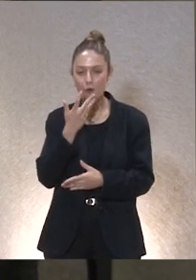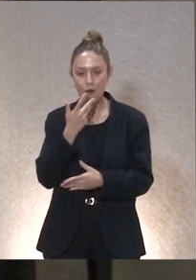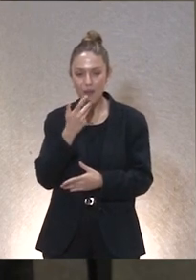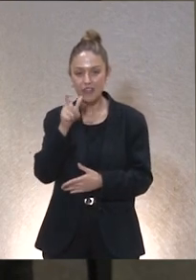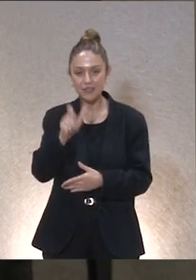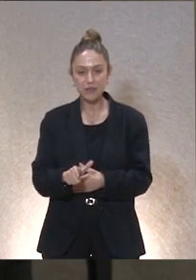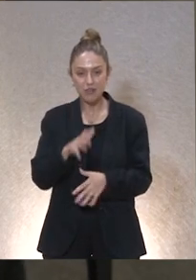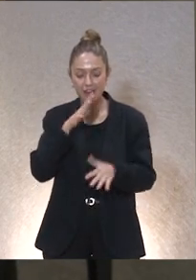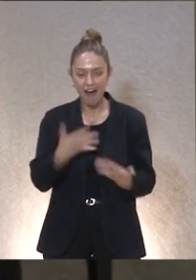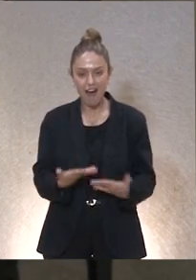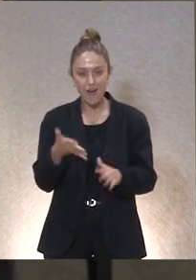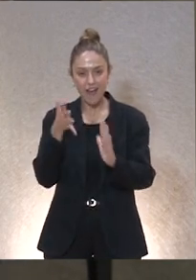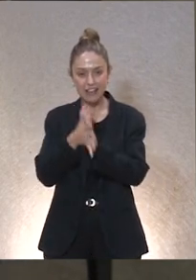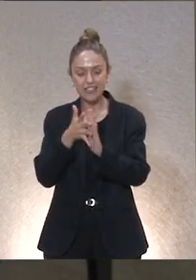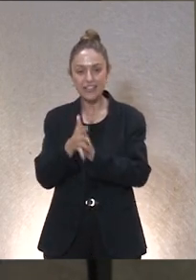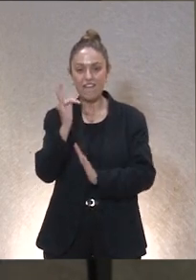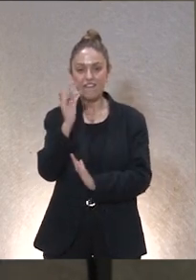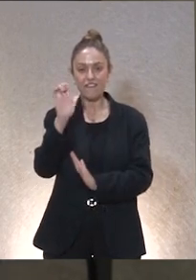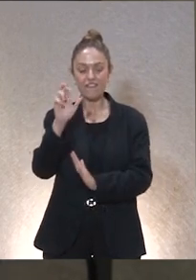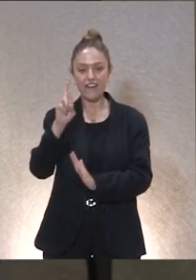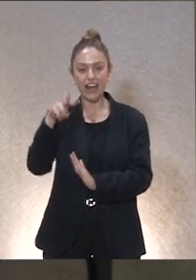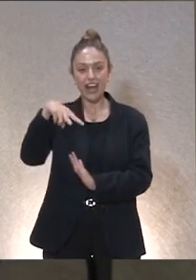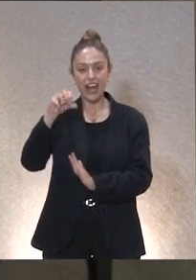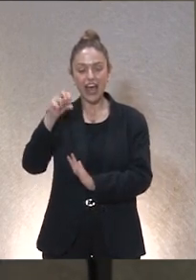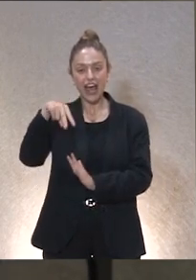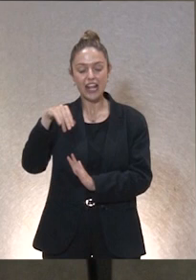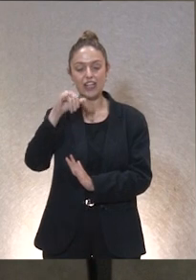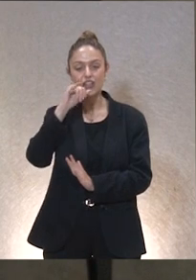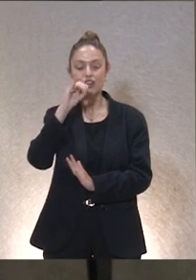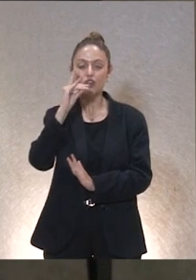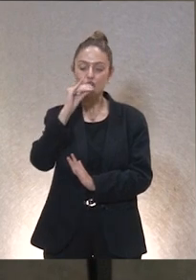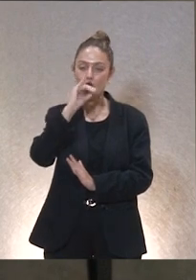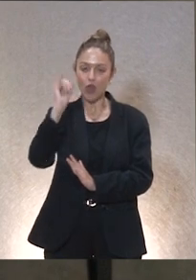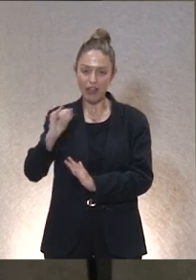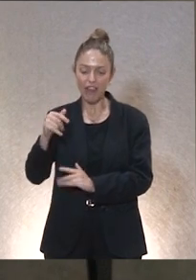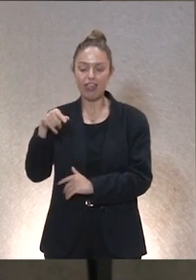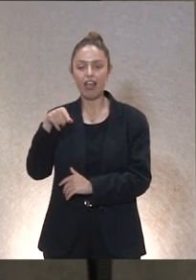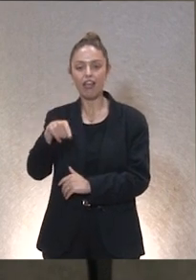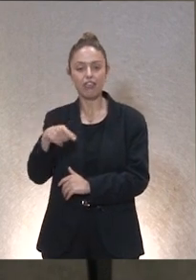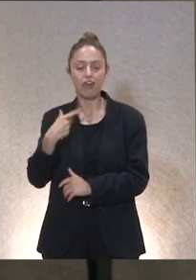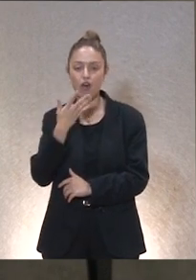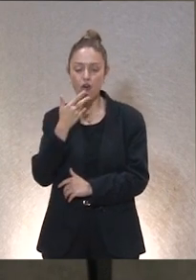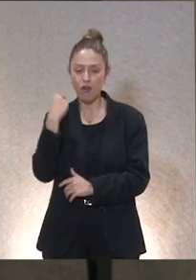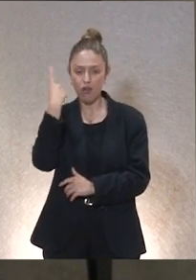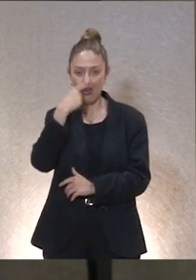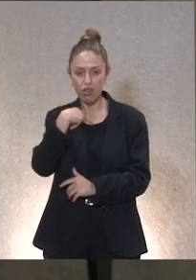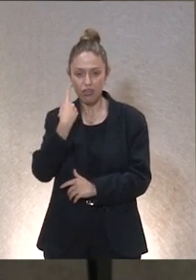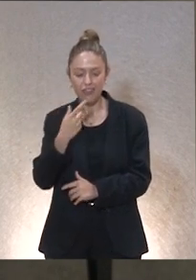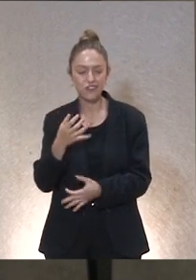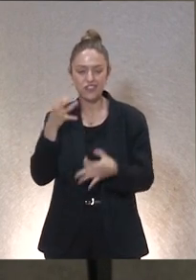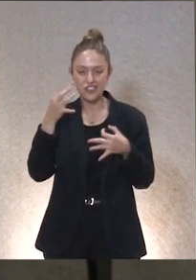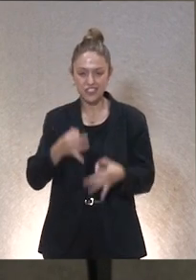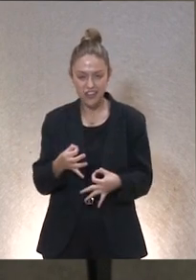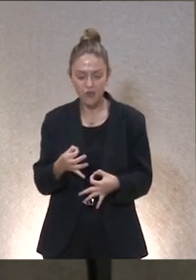continuación se trata deando urbaneja que es un rostro muy popular seguro que muchos le habéis visto